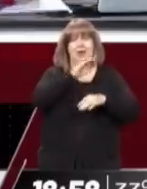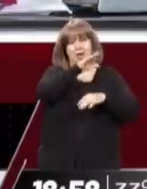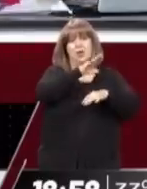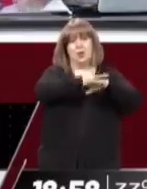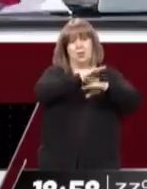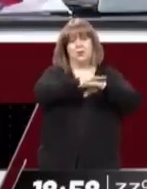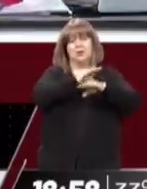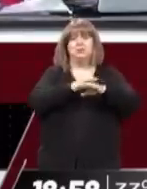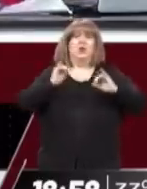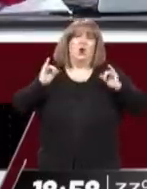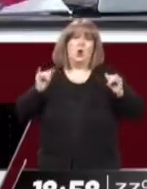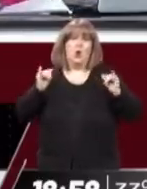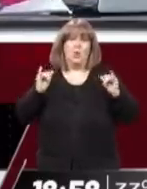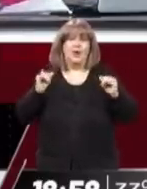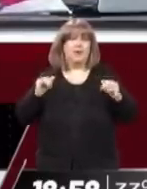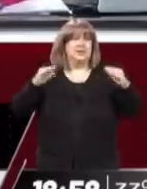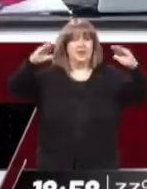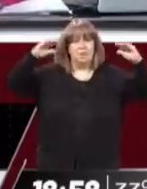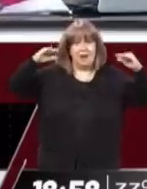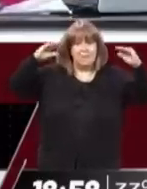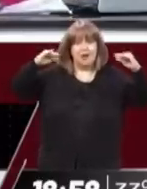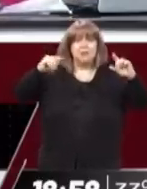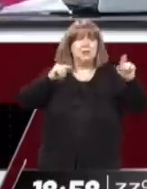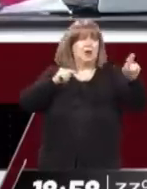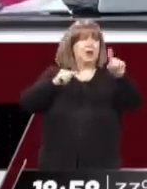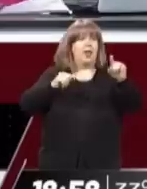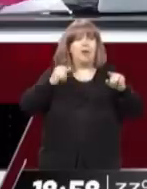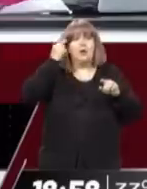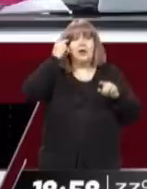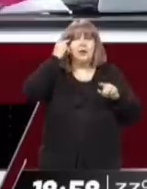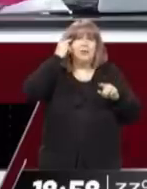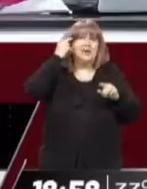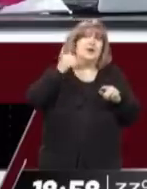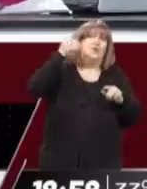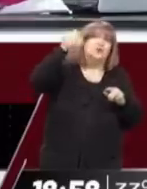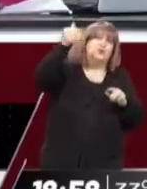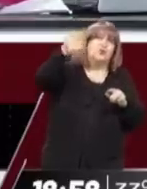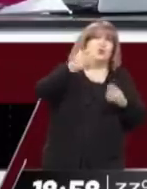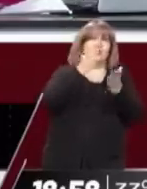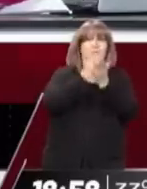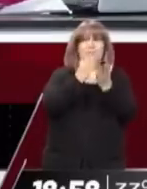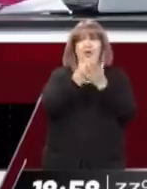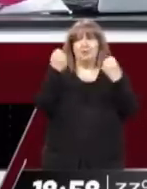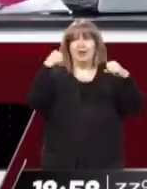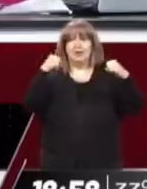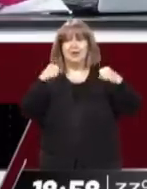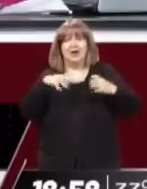ellos, porque son muy jóvenes, son chicos, que seguramente habrán tenido un futuro, cada uno querían un futuro totalmente distinto. Digo,